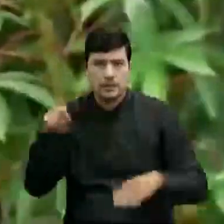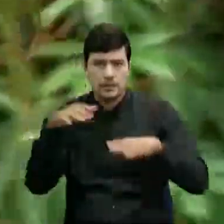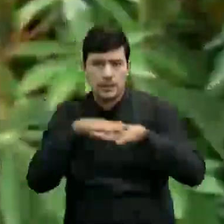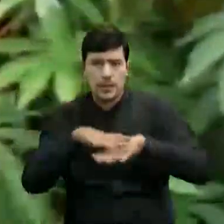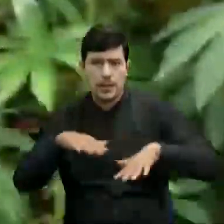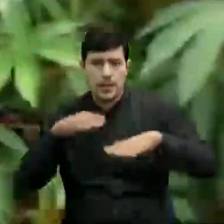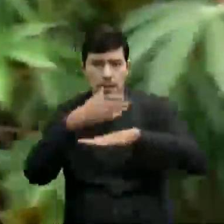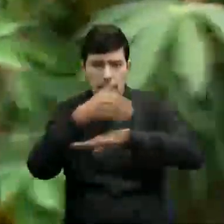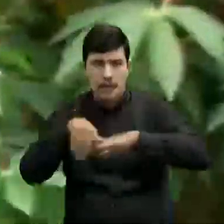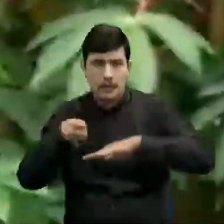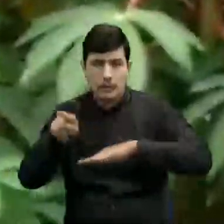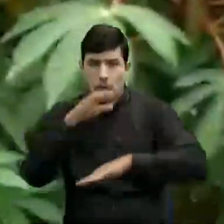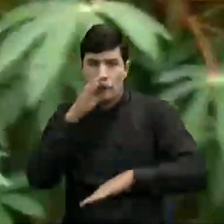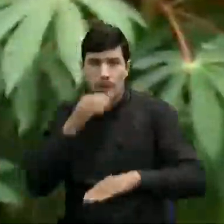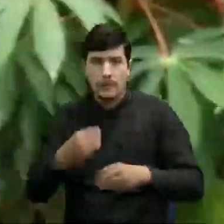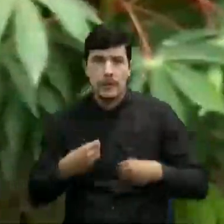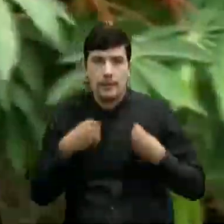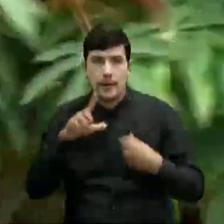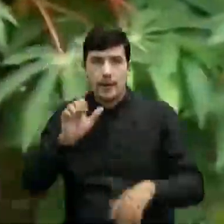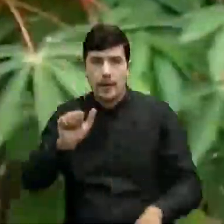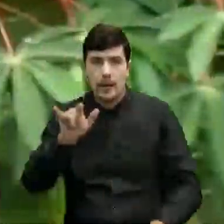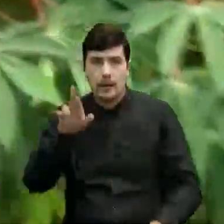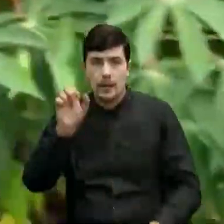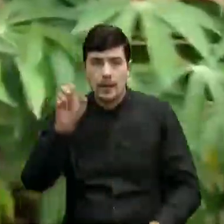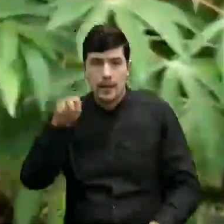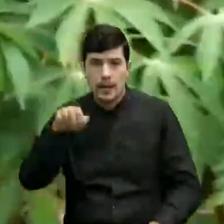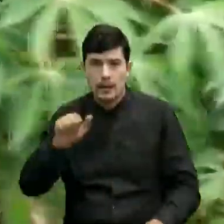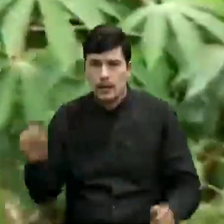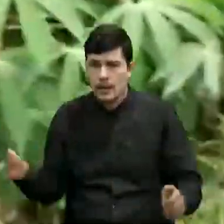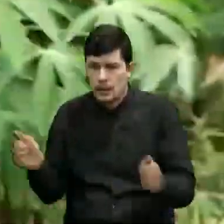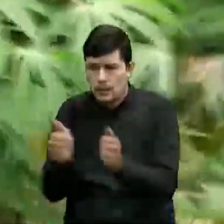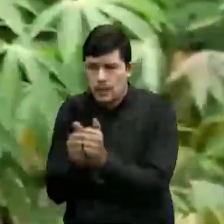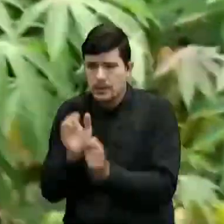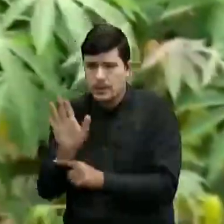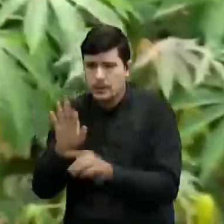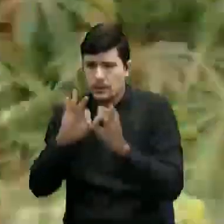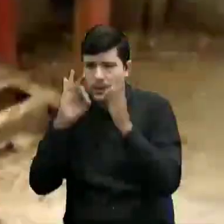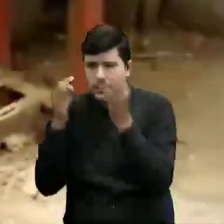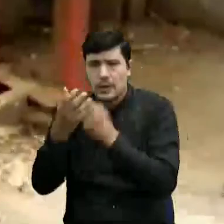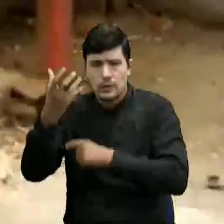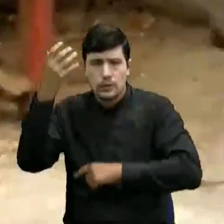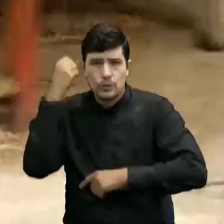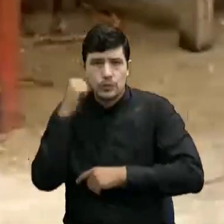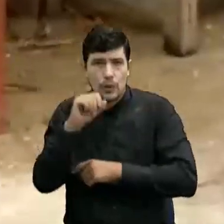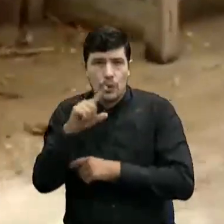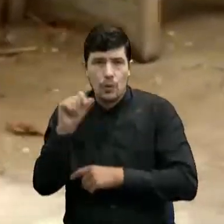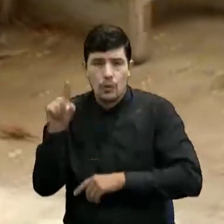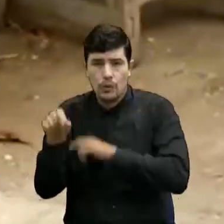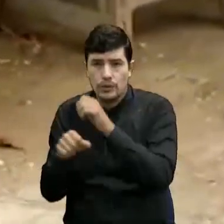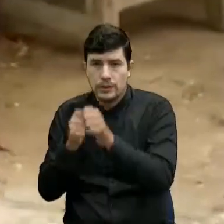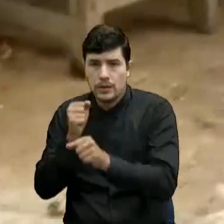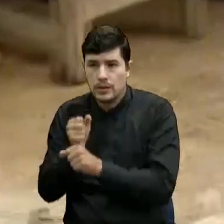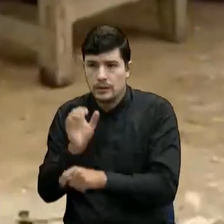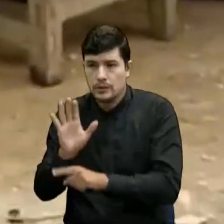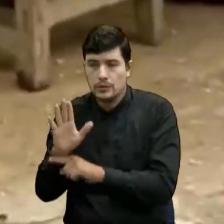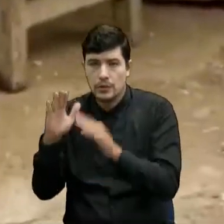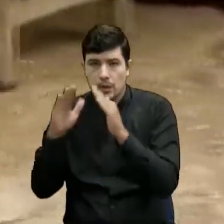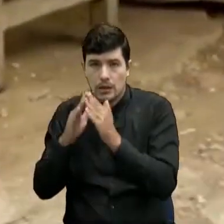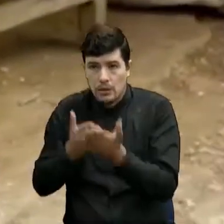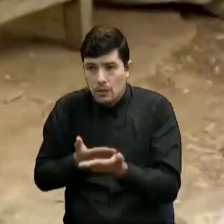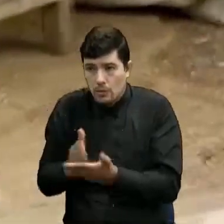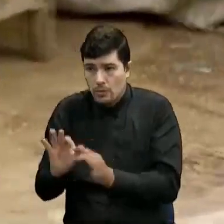vive don laureano se lee junto a su familia desde hace más de 11 años en un predio que compró de buena